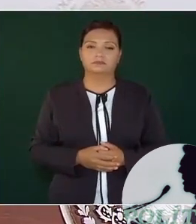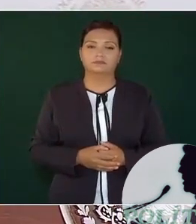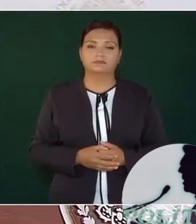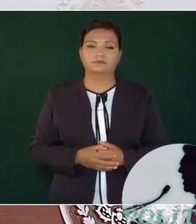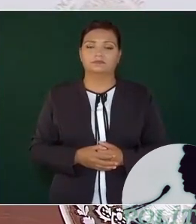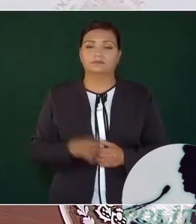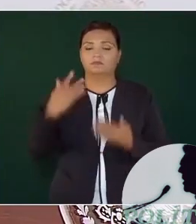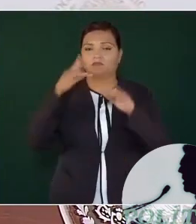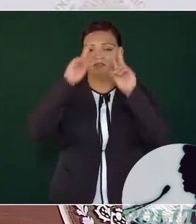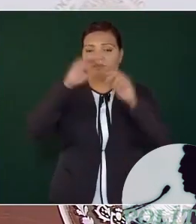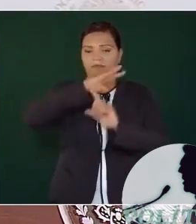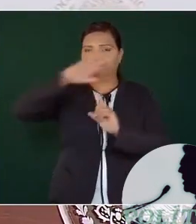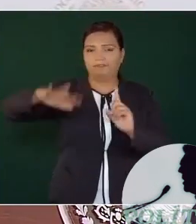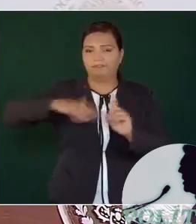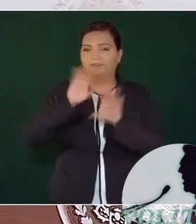ambiental?